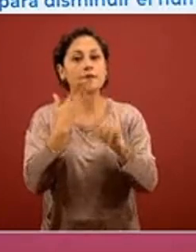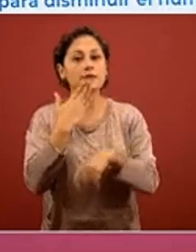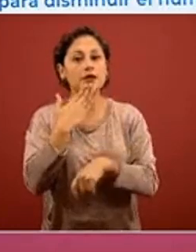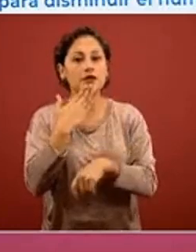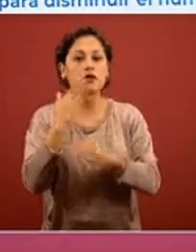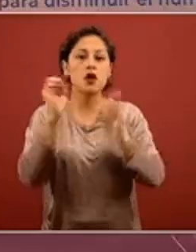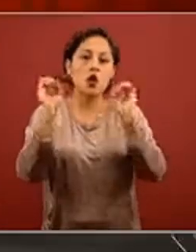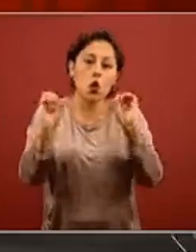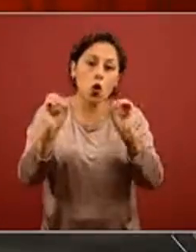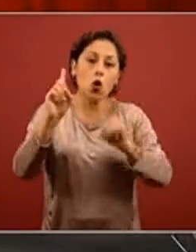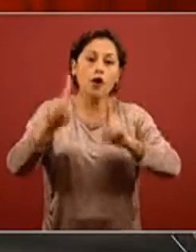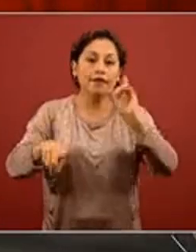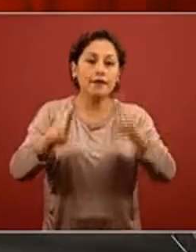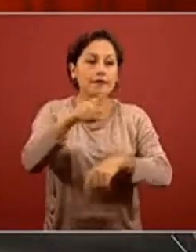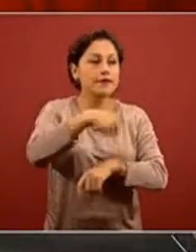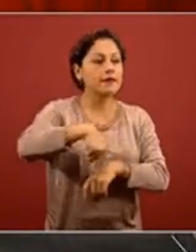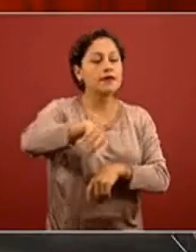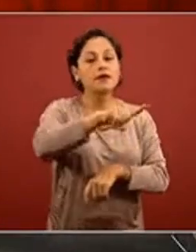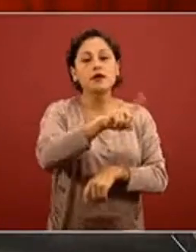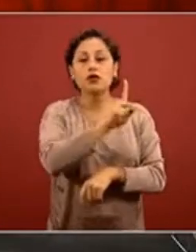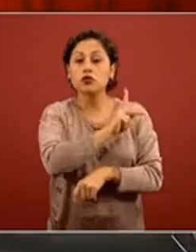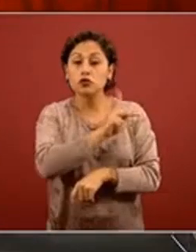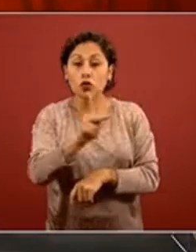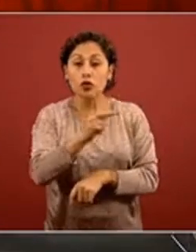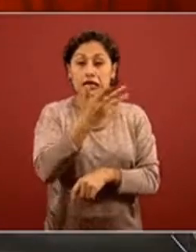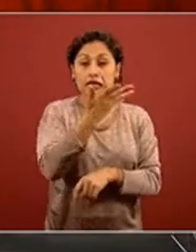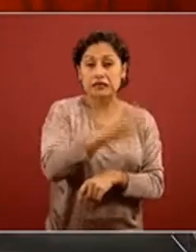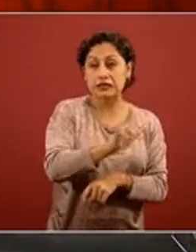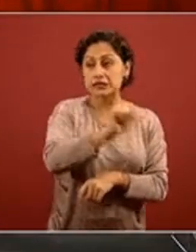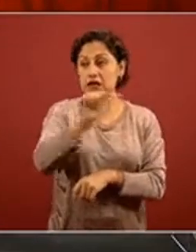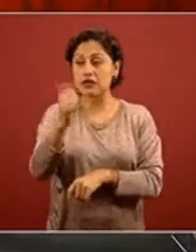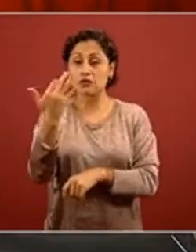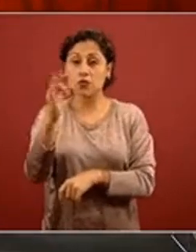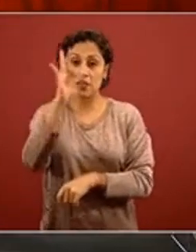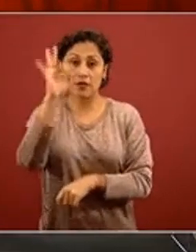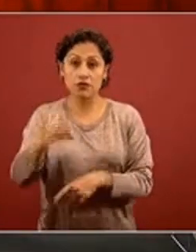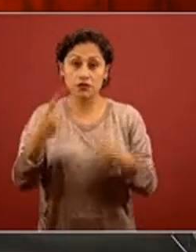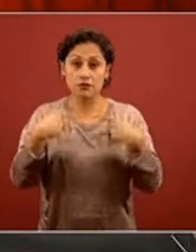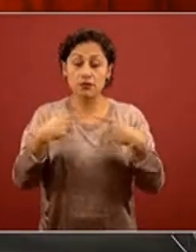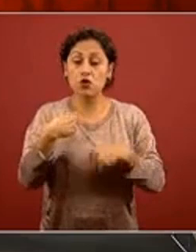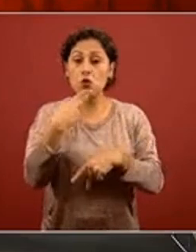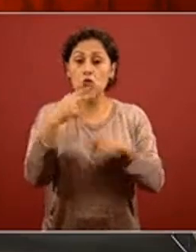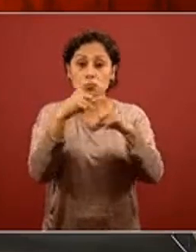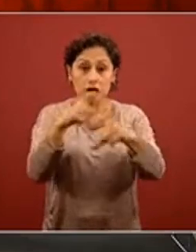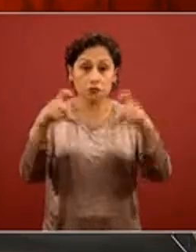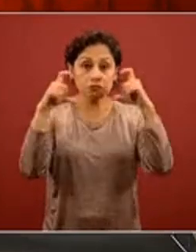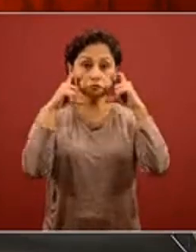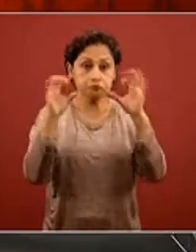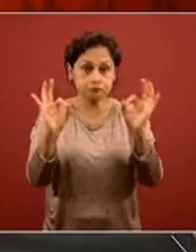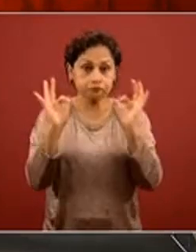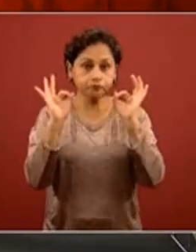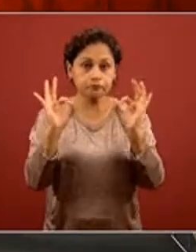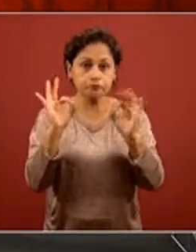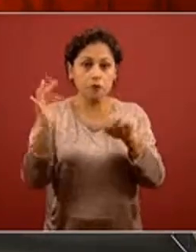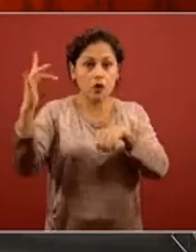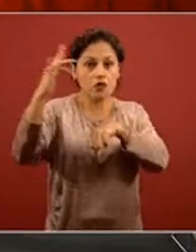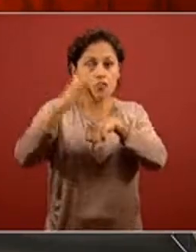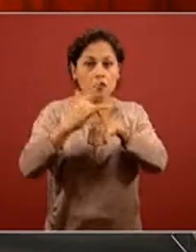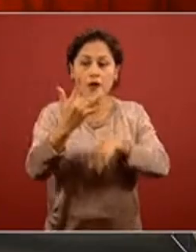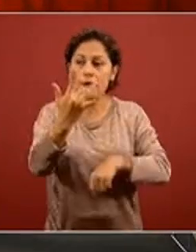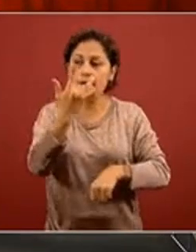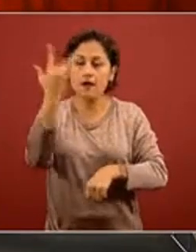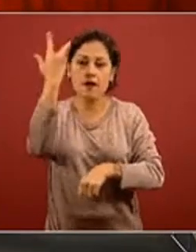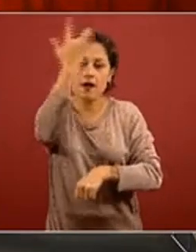consistente a lo largo de todo el día, con la misma calidad de cubrebocas, con el mismo estado de conservación del cubrebocas, sin tocarse la